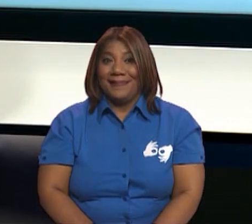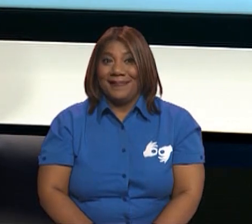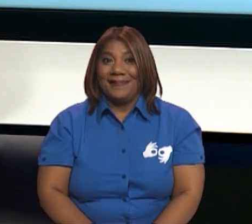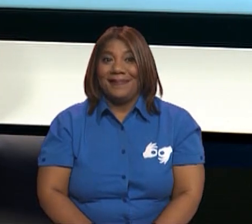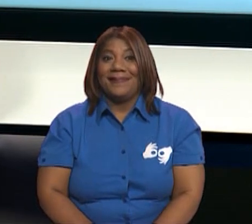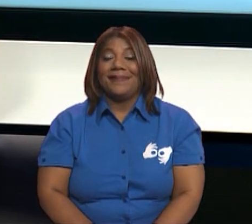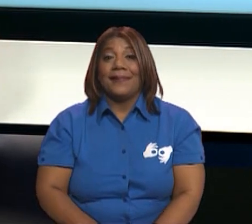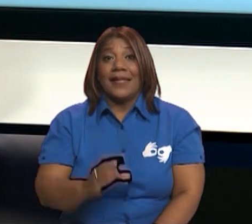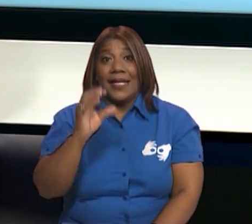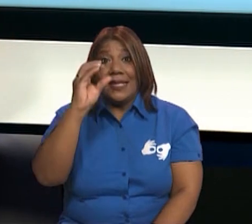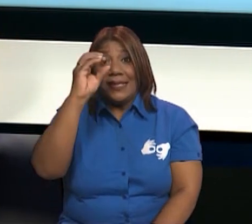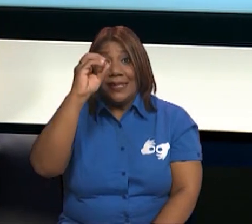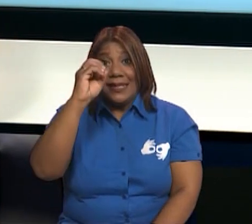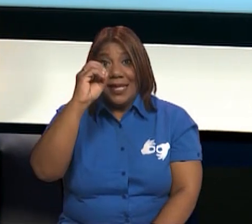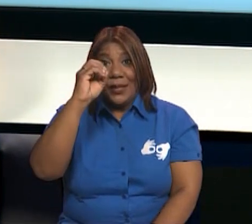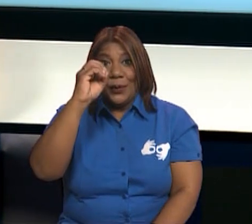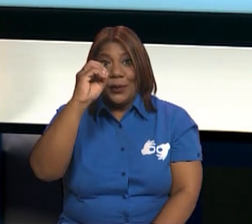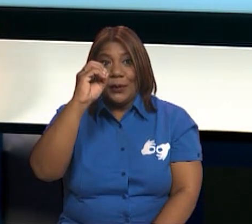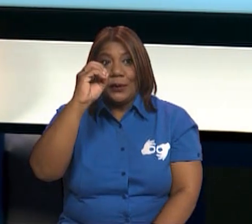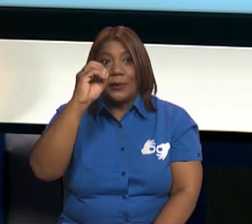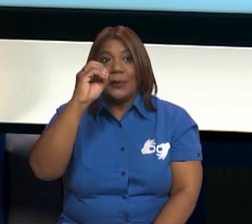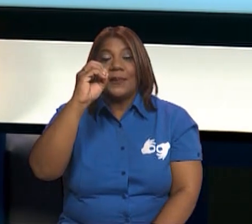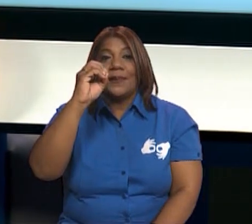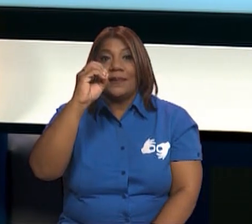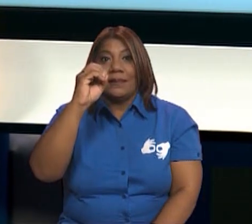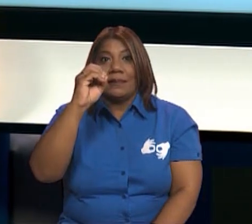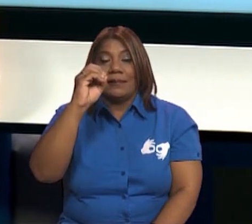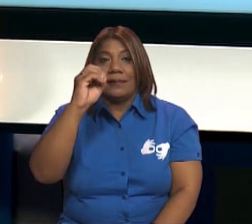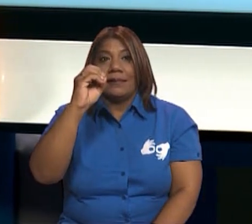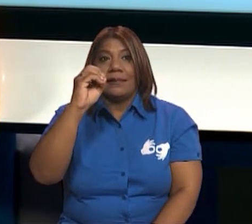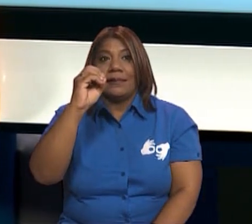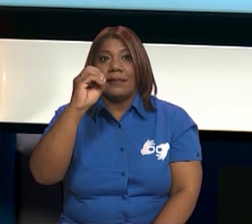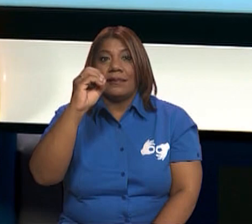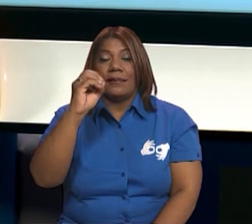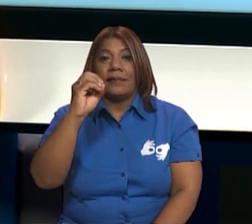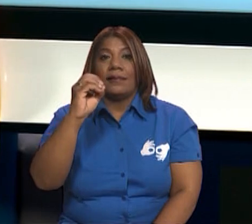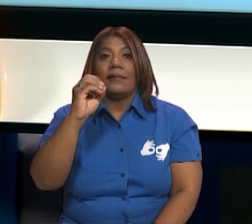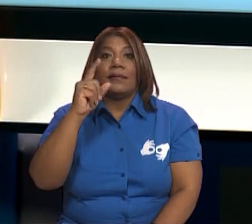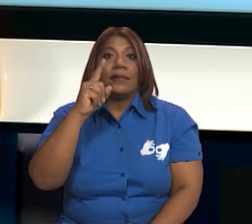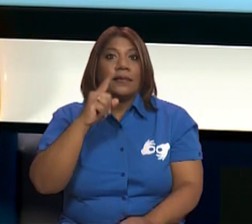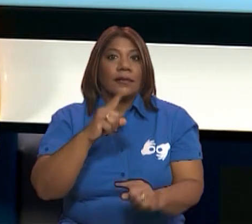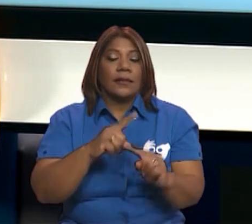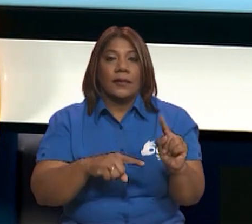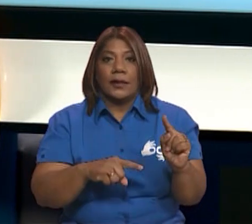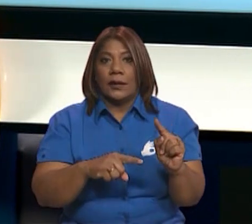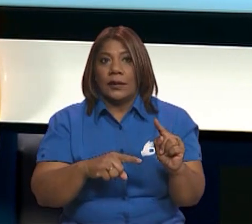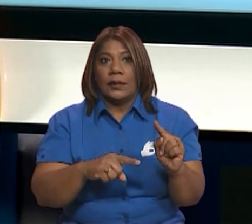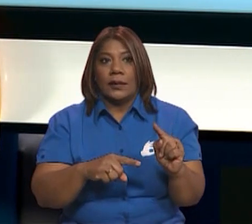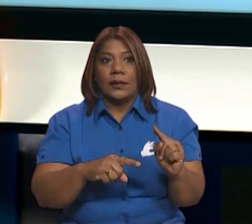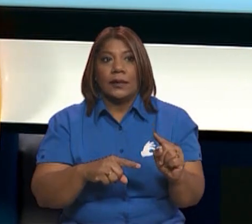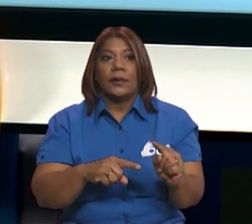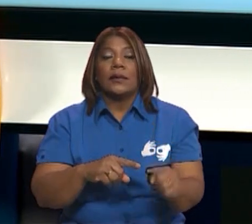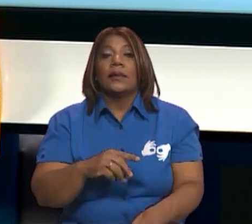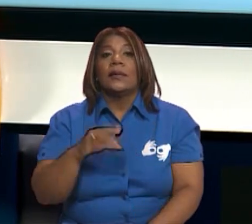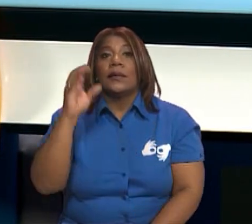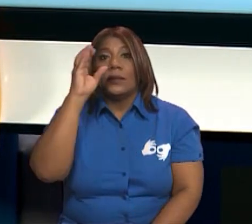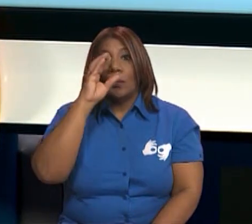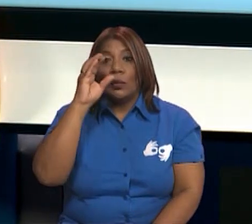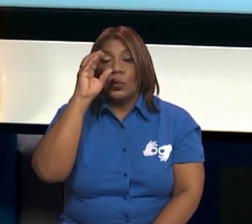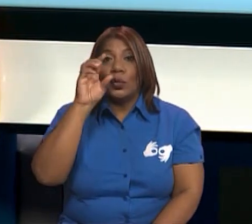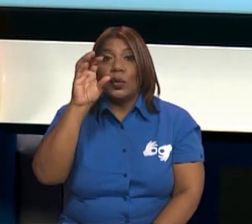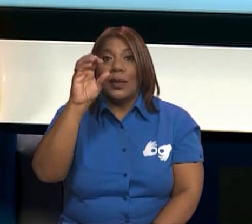esté exactamente en el 0 y empiezo por el 0. No puedo empezar por el 180, siempre iniciamos por el